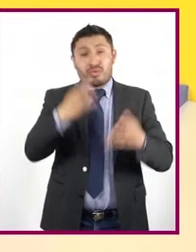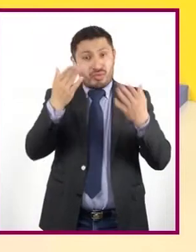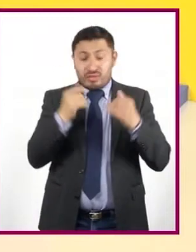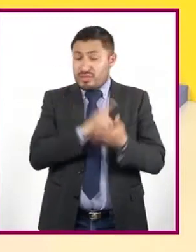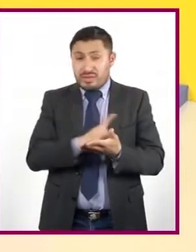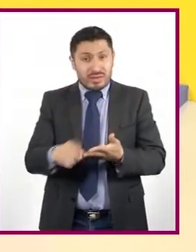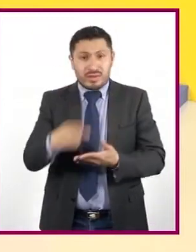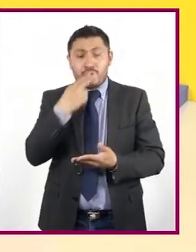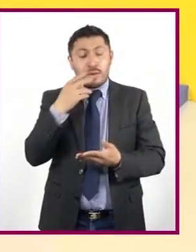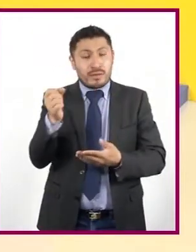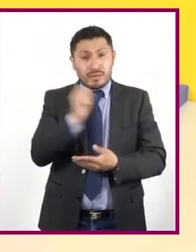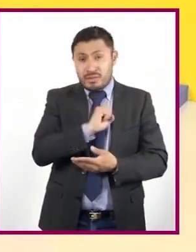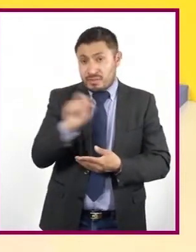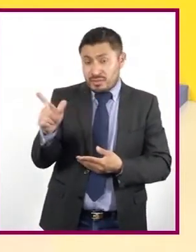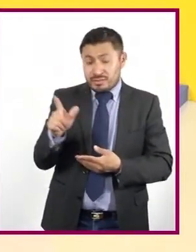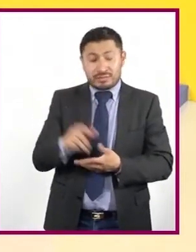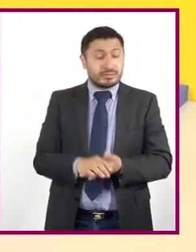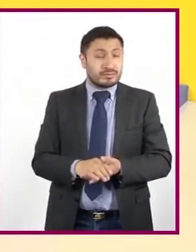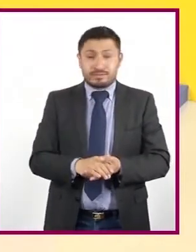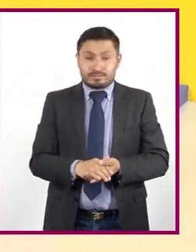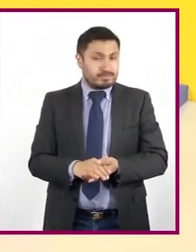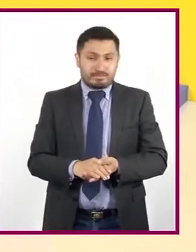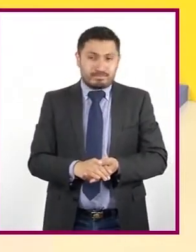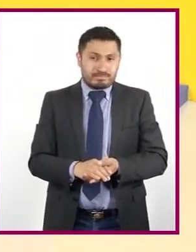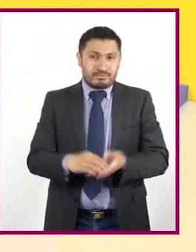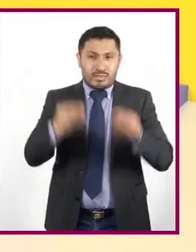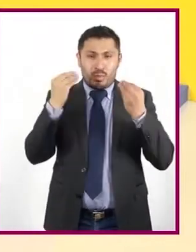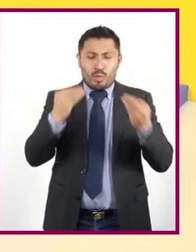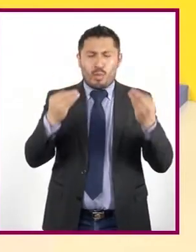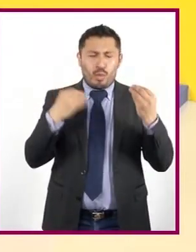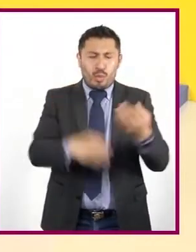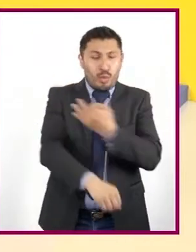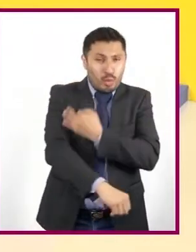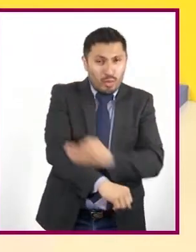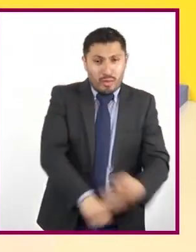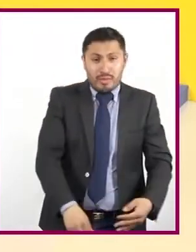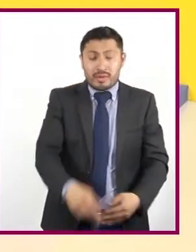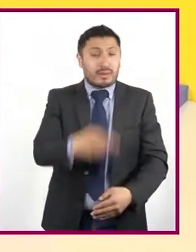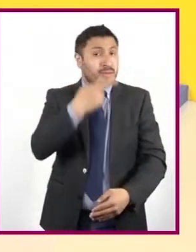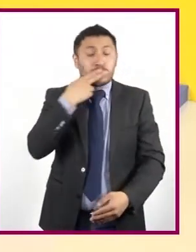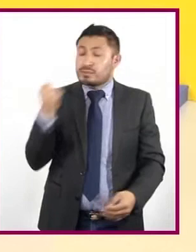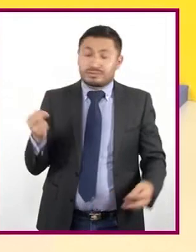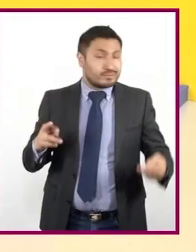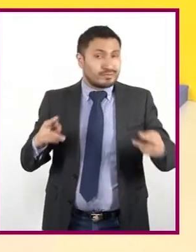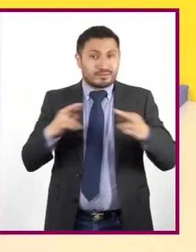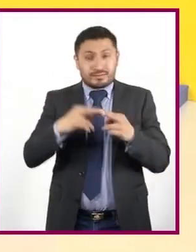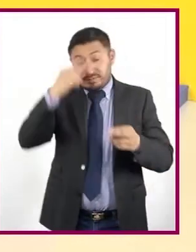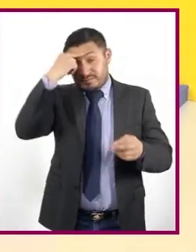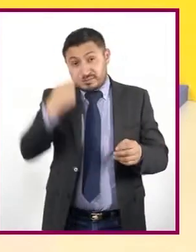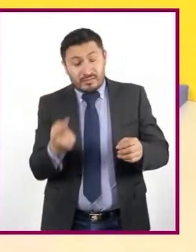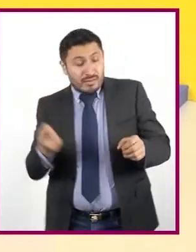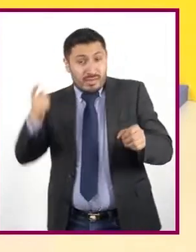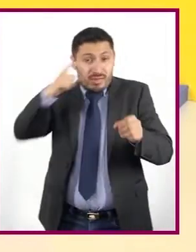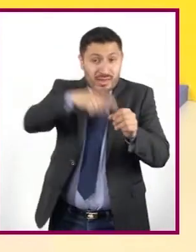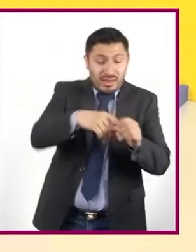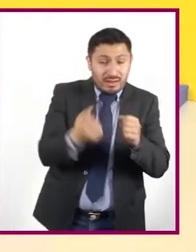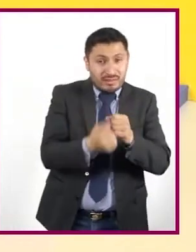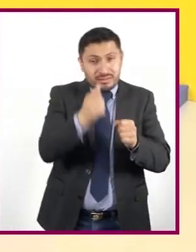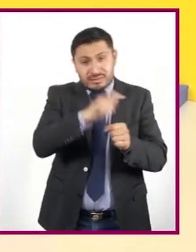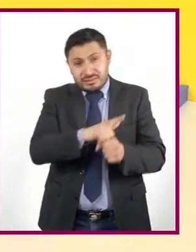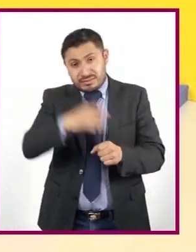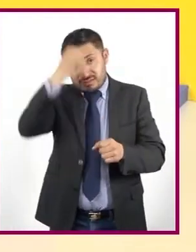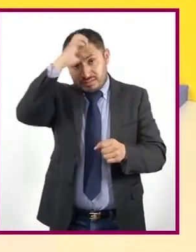profesión. Hubo muchas familias que dejaron de practicar su religión para poder integrarse a la sociedad